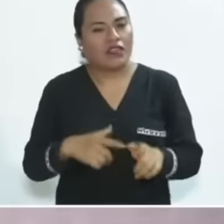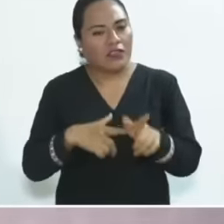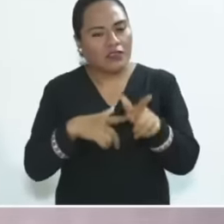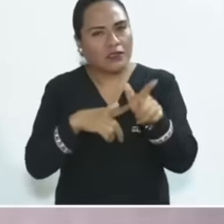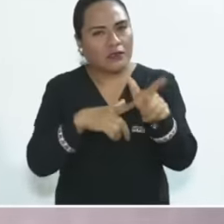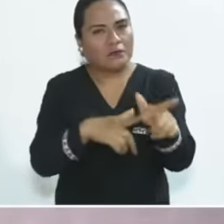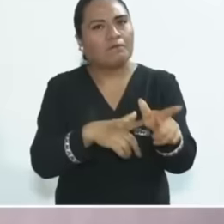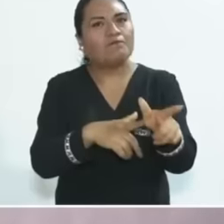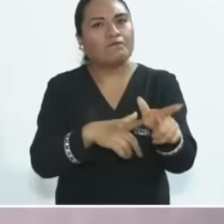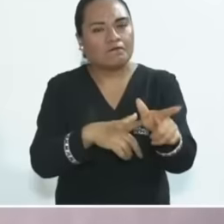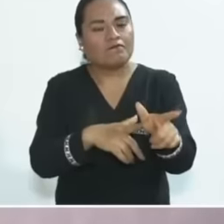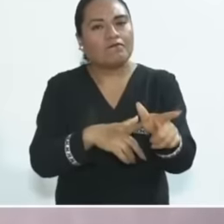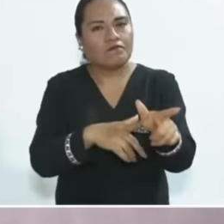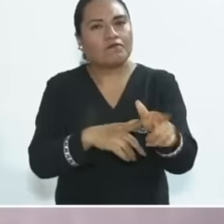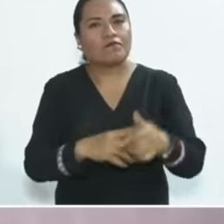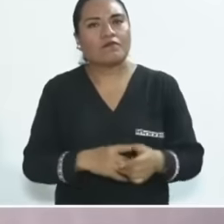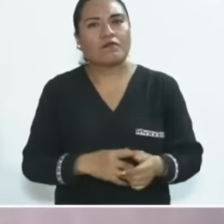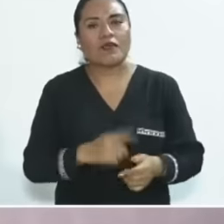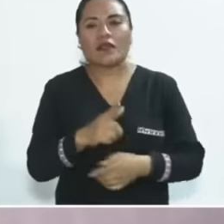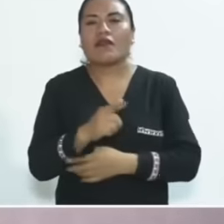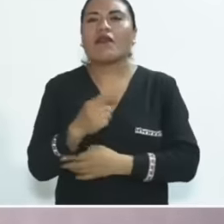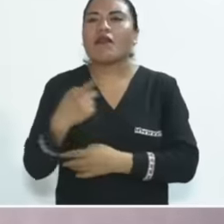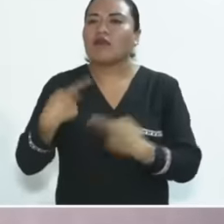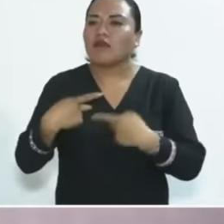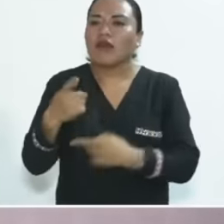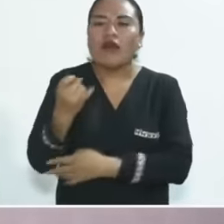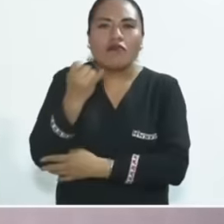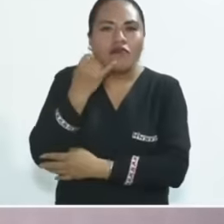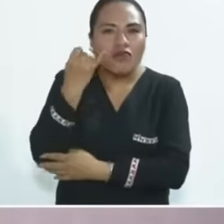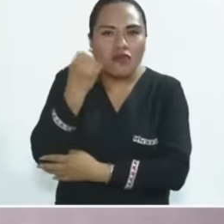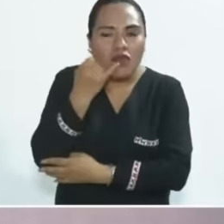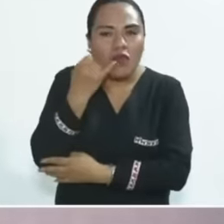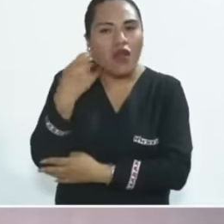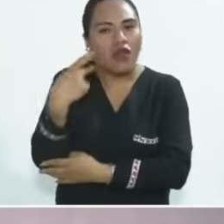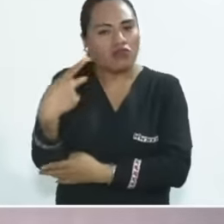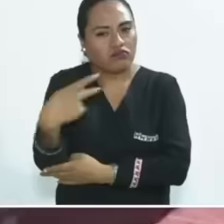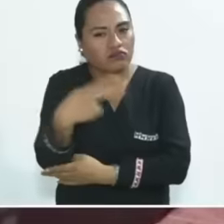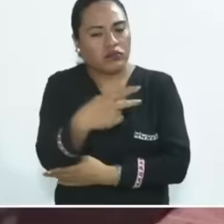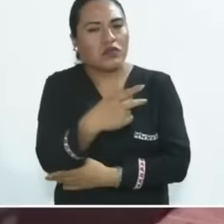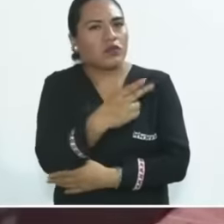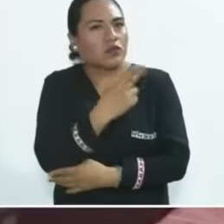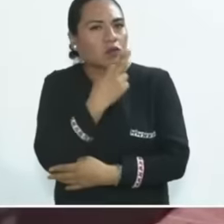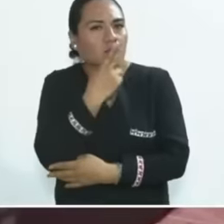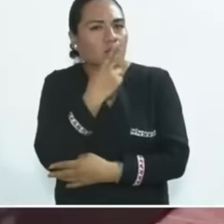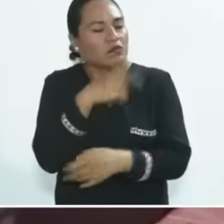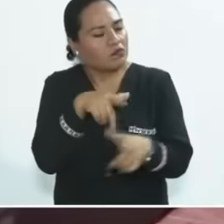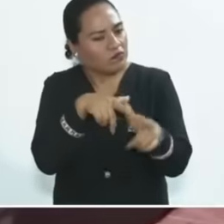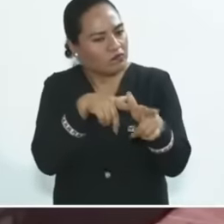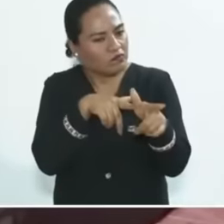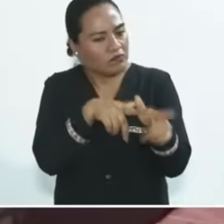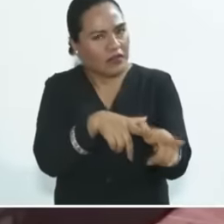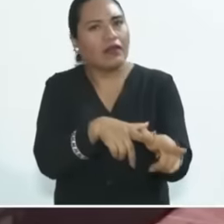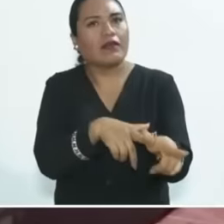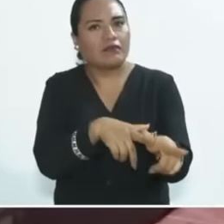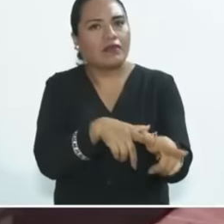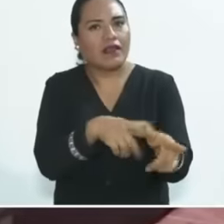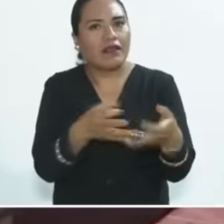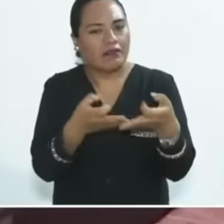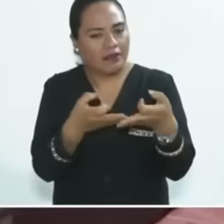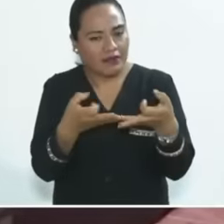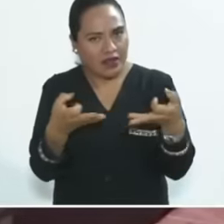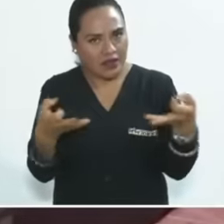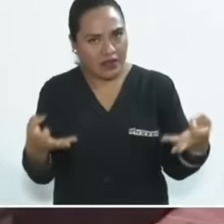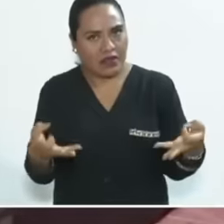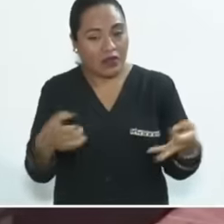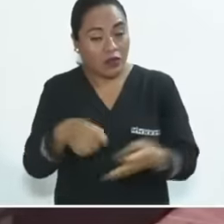mantienen las lenguas originarias. La tierra